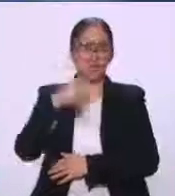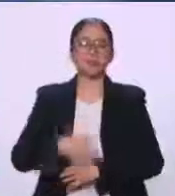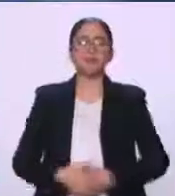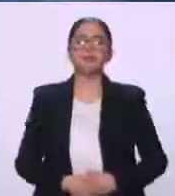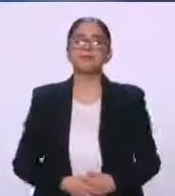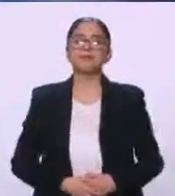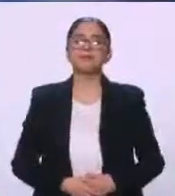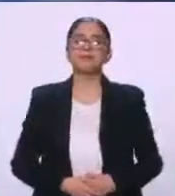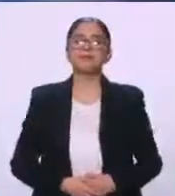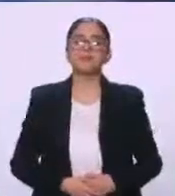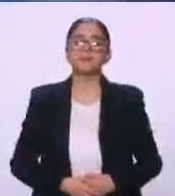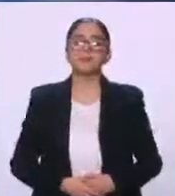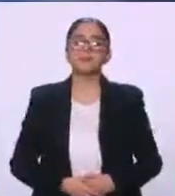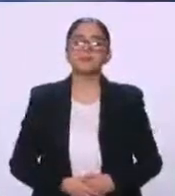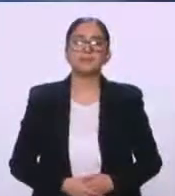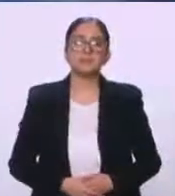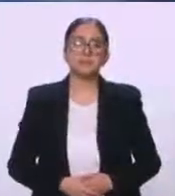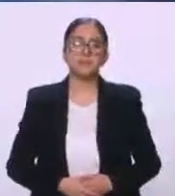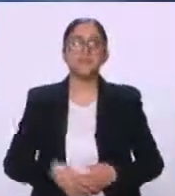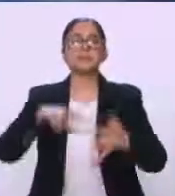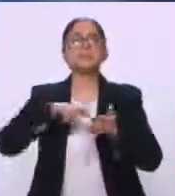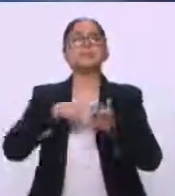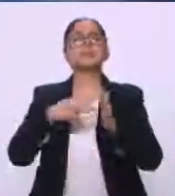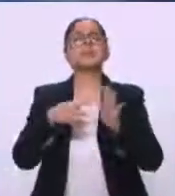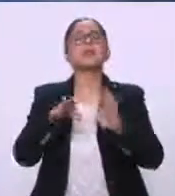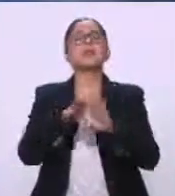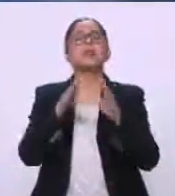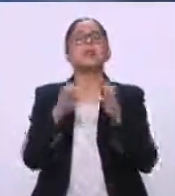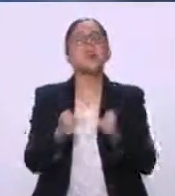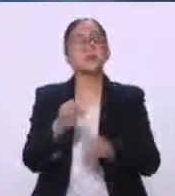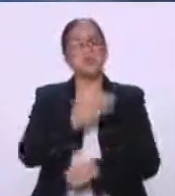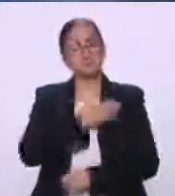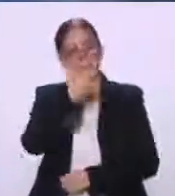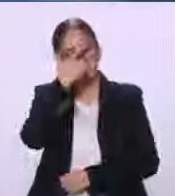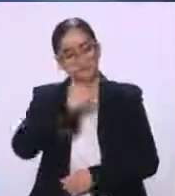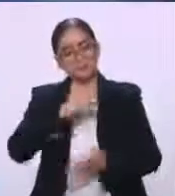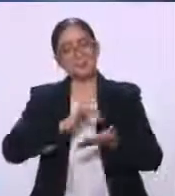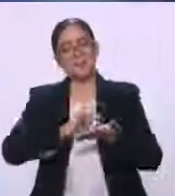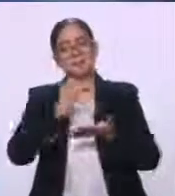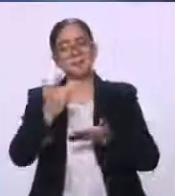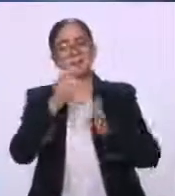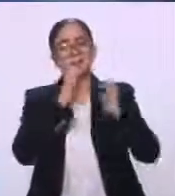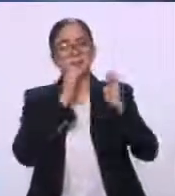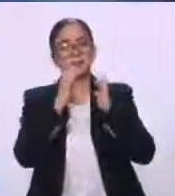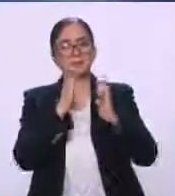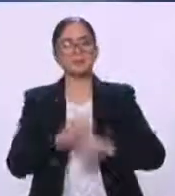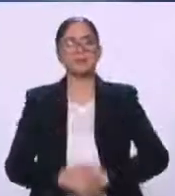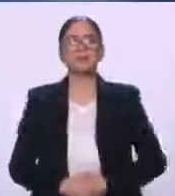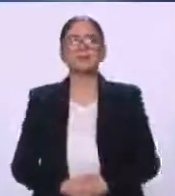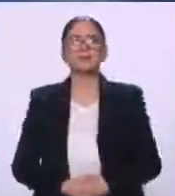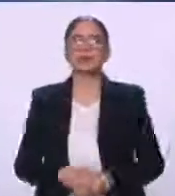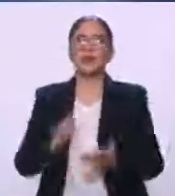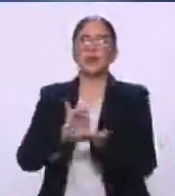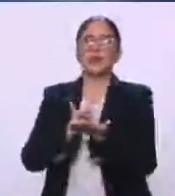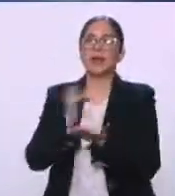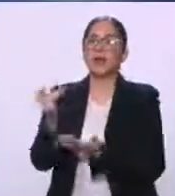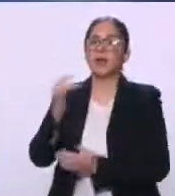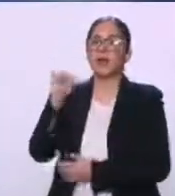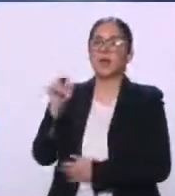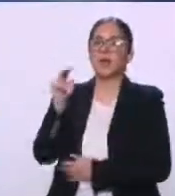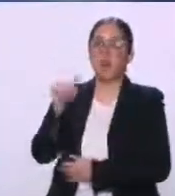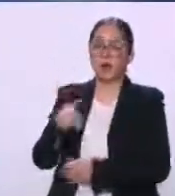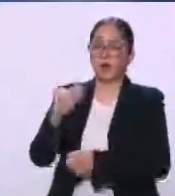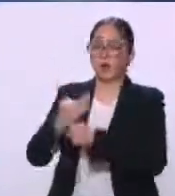Ingeniero, buenas noches, ¿cómo está? Gracias por acompañarnos. Buenas noches, Juan. Pues ya estamos por aquí. Ya estamos por aquí y ya dijo